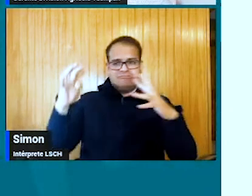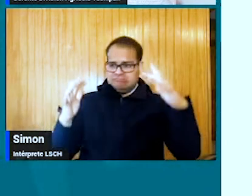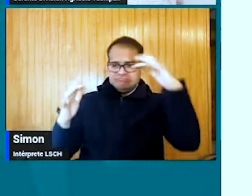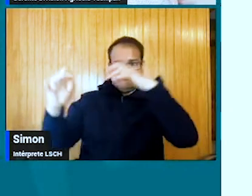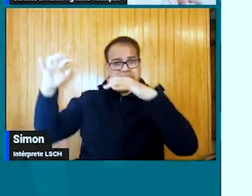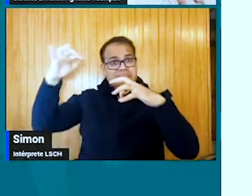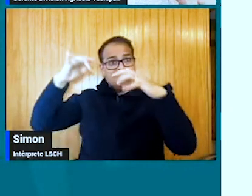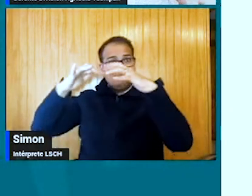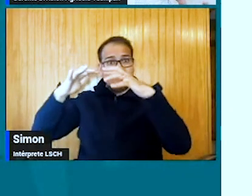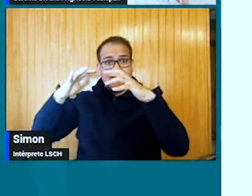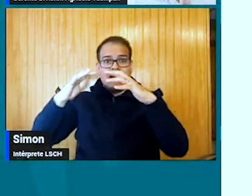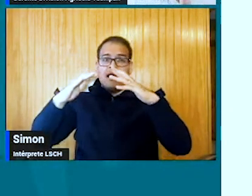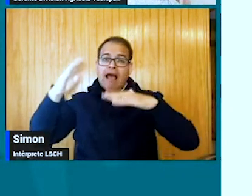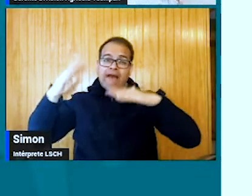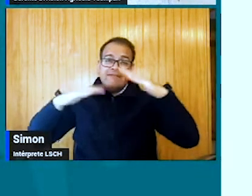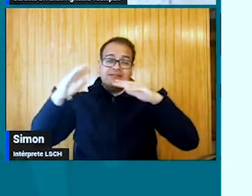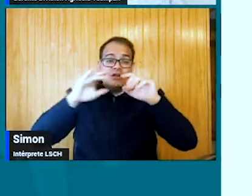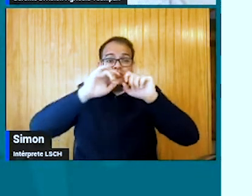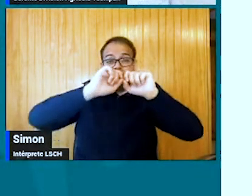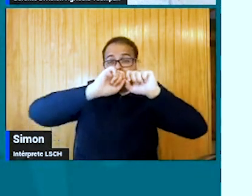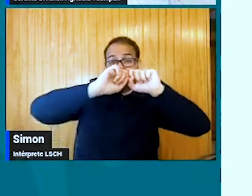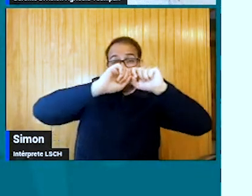donde el sol en el día,